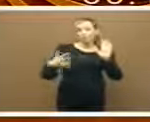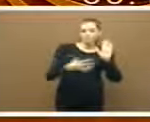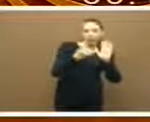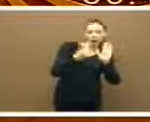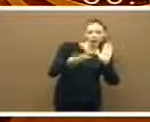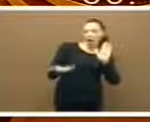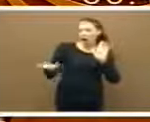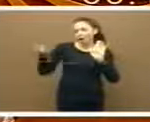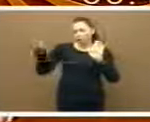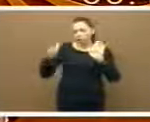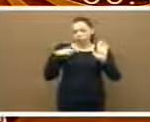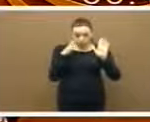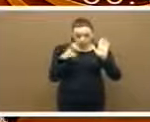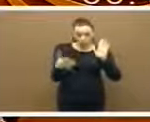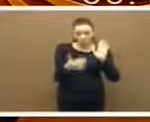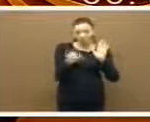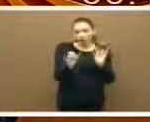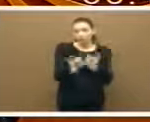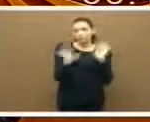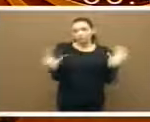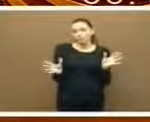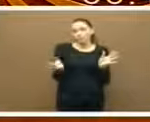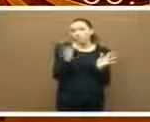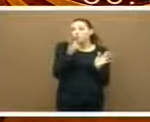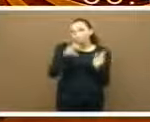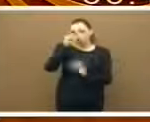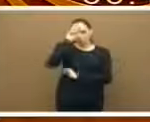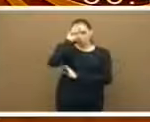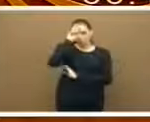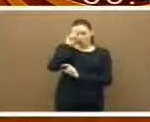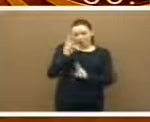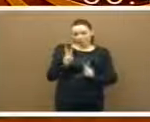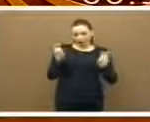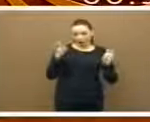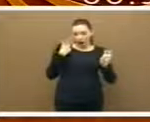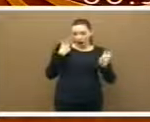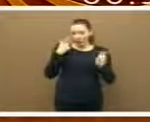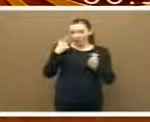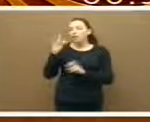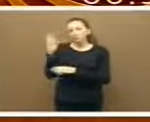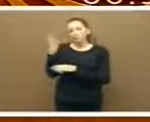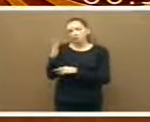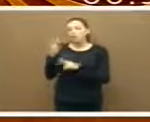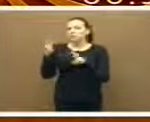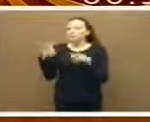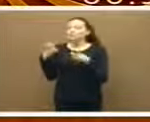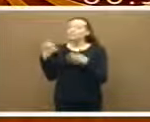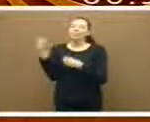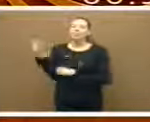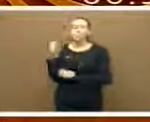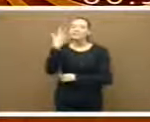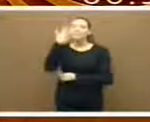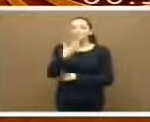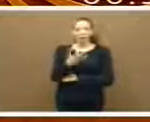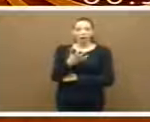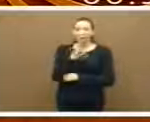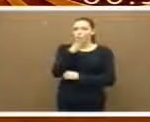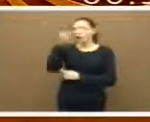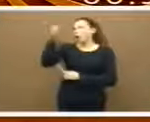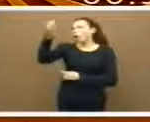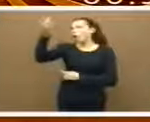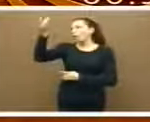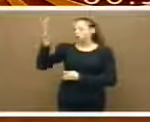las bajas. Es el grupo que sustenta al Gobierno y le preocupa que las enmiendas sean serias y rigurosas, porque lo que no se pueden hacer es brindis al sol y